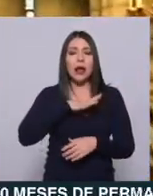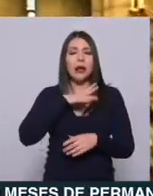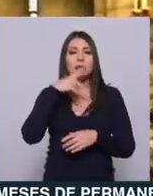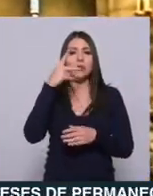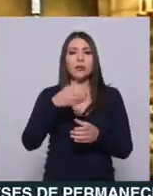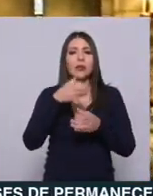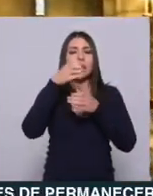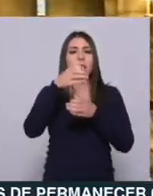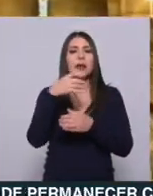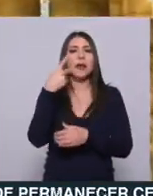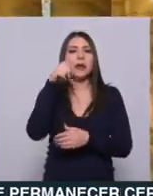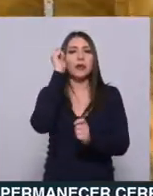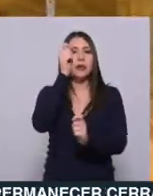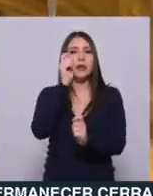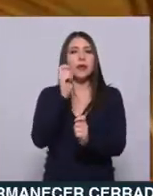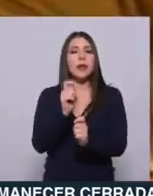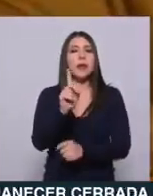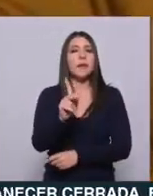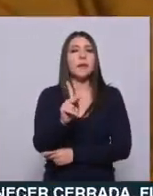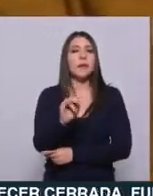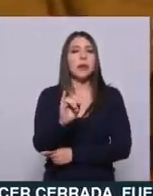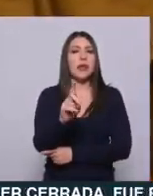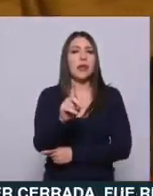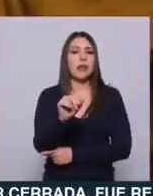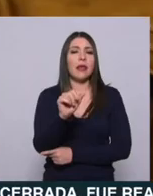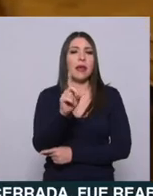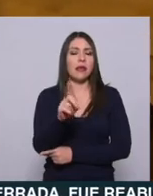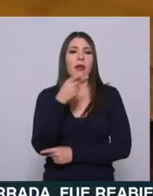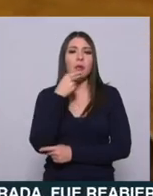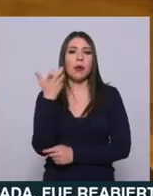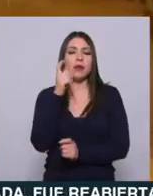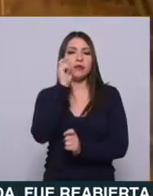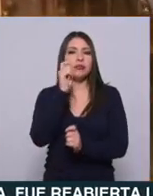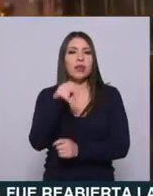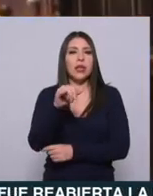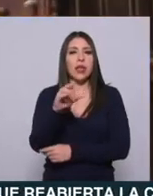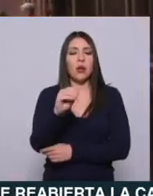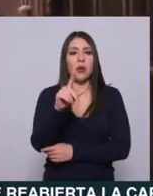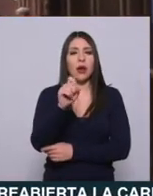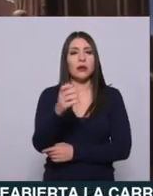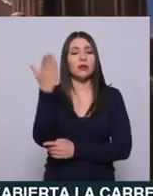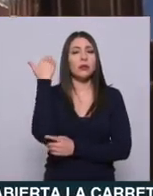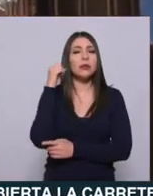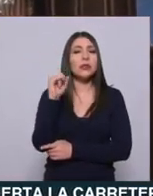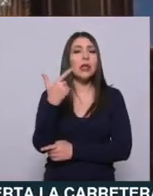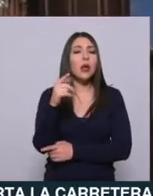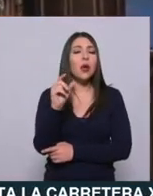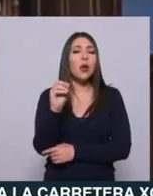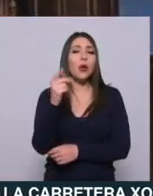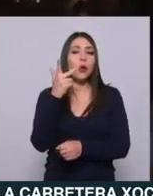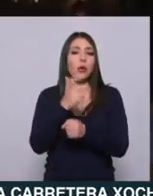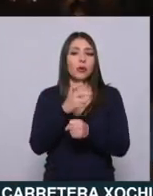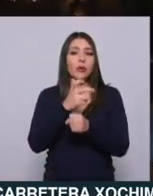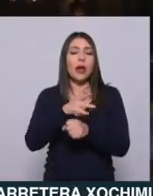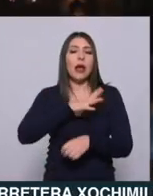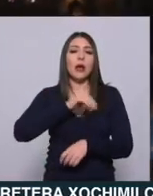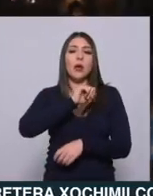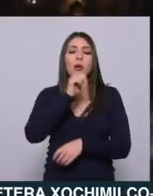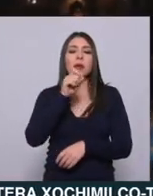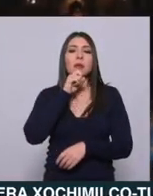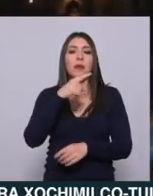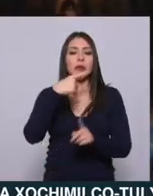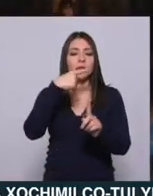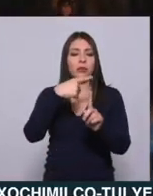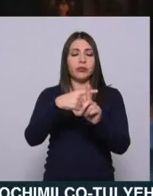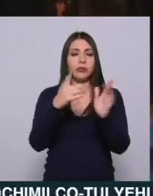la Piedad de Nicolas Cousteau, que data del siglo VIII. Las reliquias de la Pasión de Cristo, que incluyen un pedazo de la cruz y un clavo, además